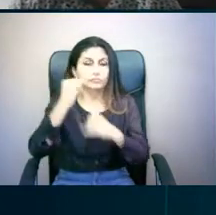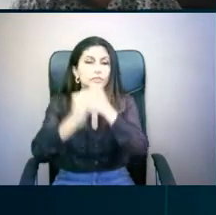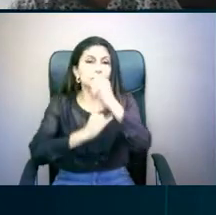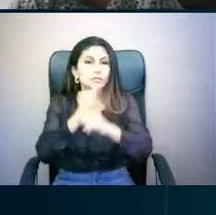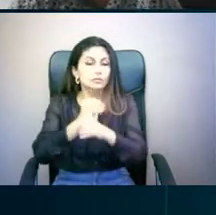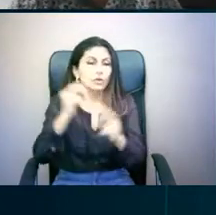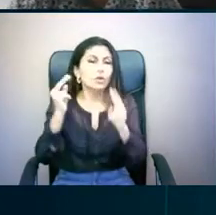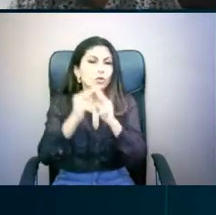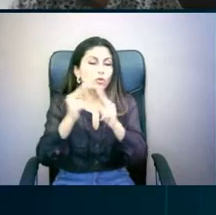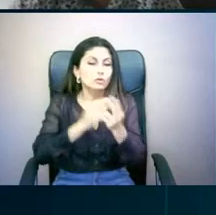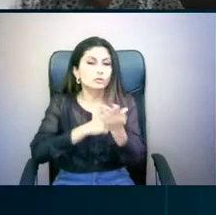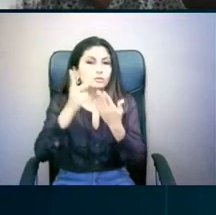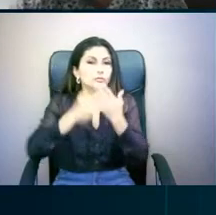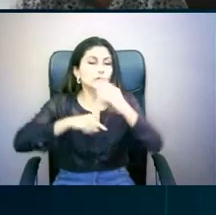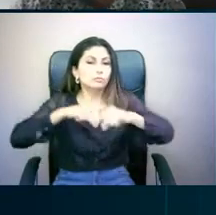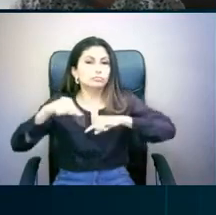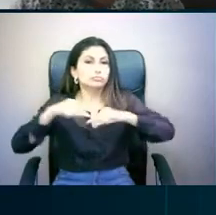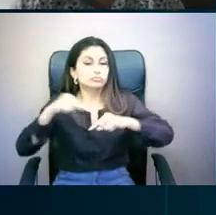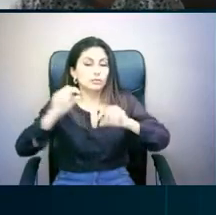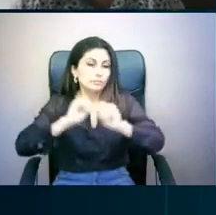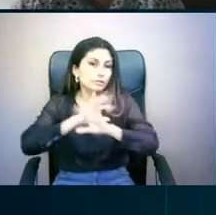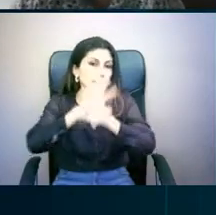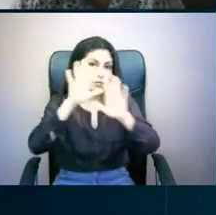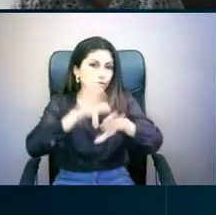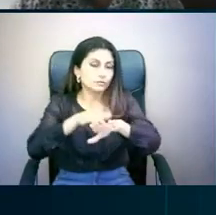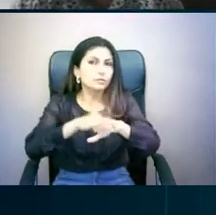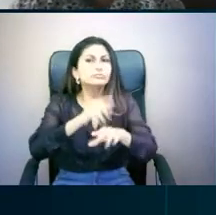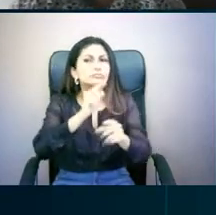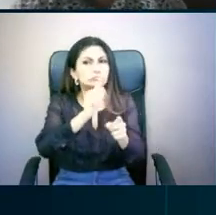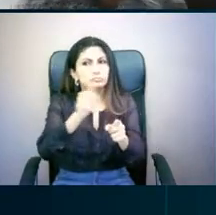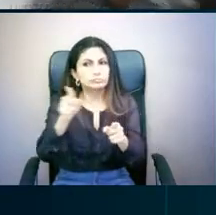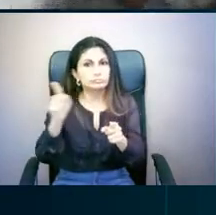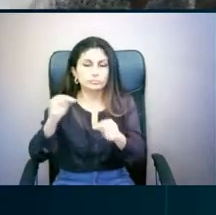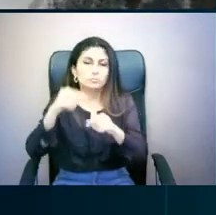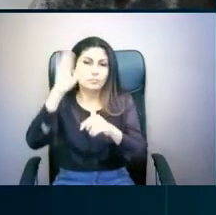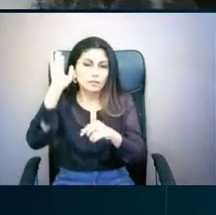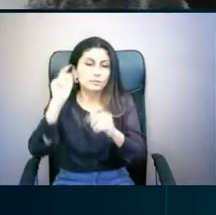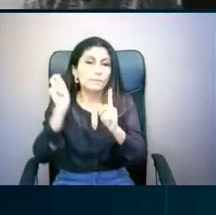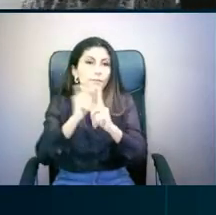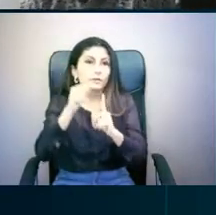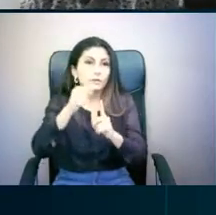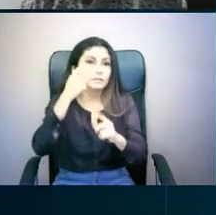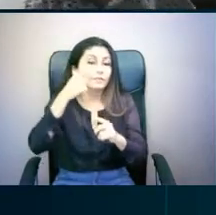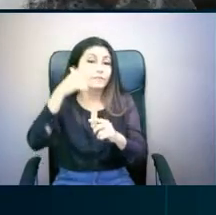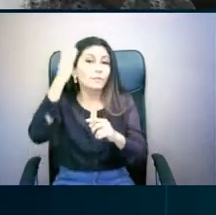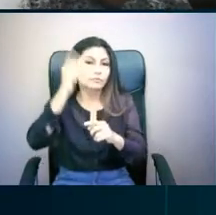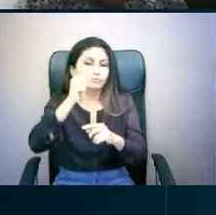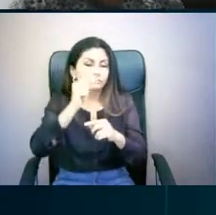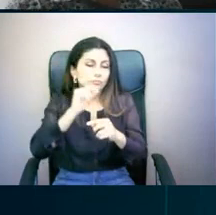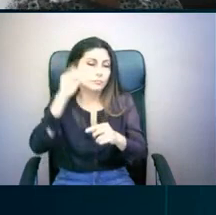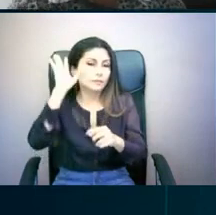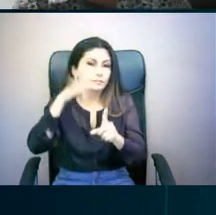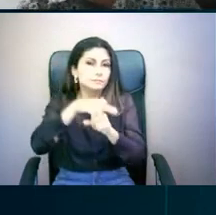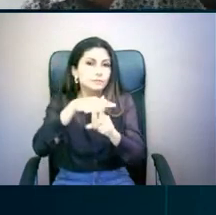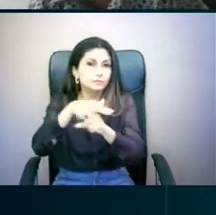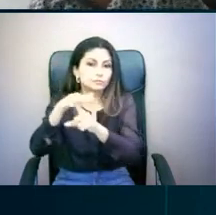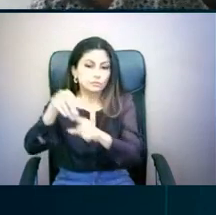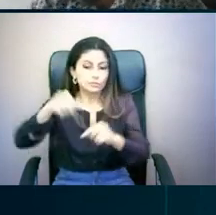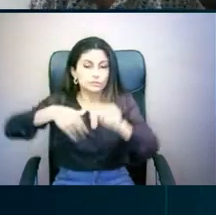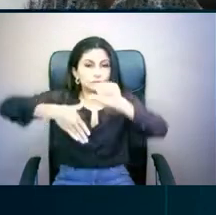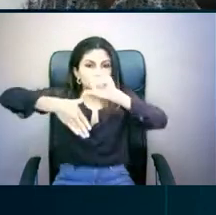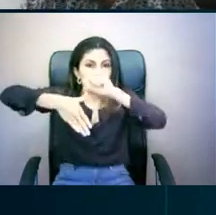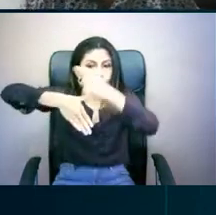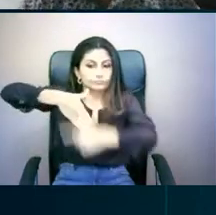de proyectos, dando pues claridad de que hay muchísimos más. Listo, diciendo como que este es como que más impacto tiene entre nuestro contexto